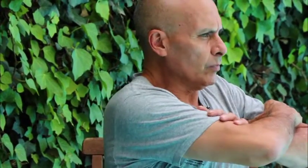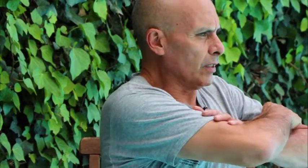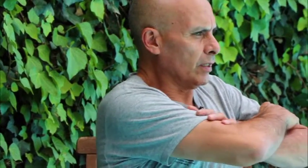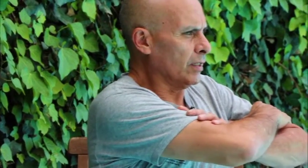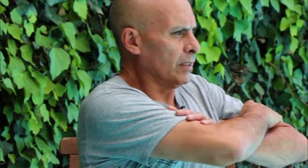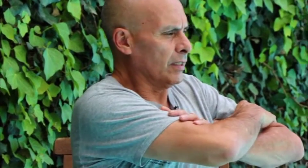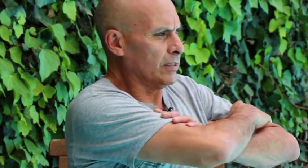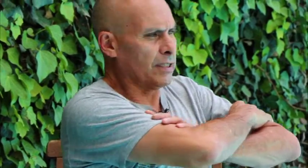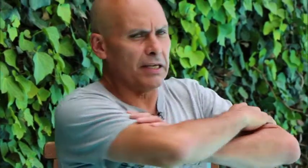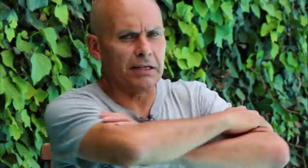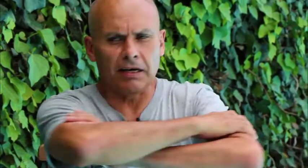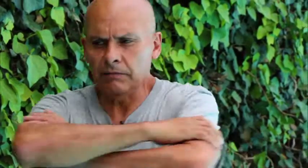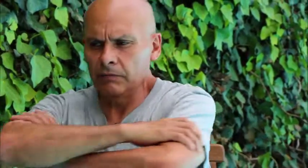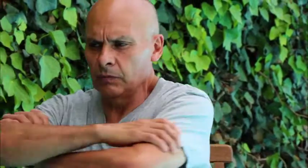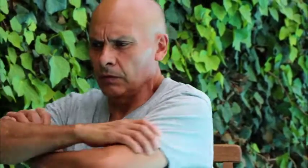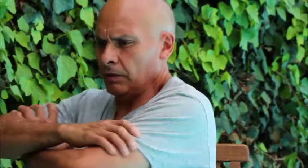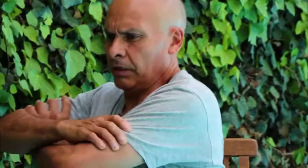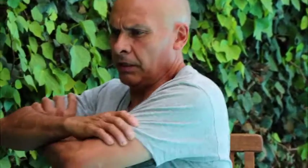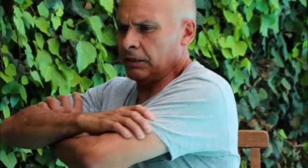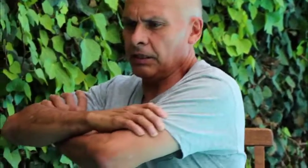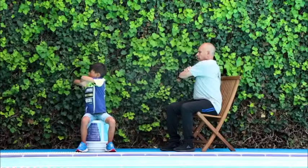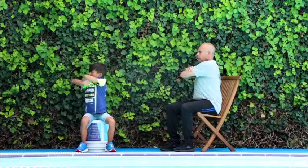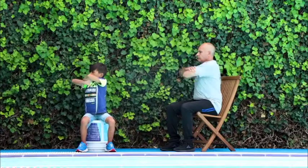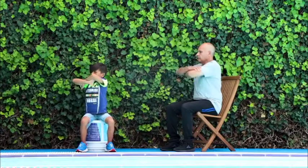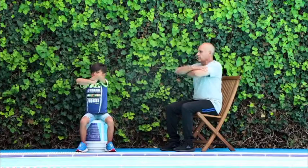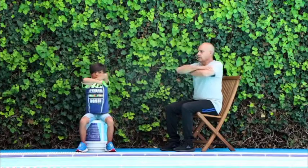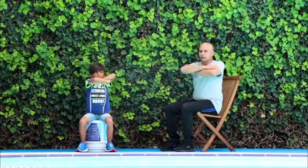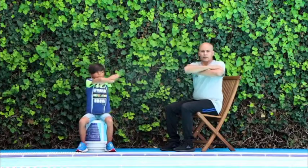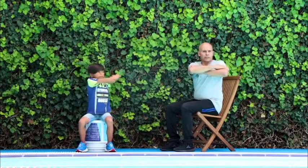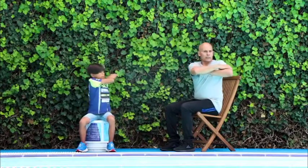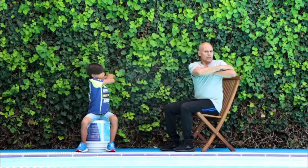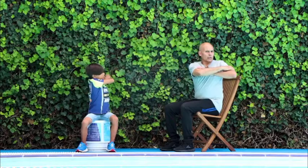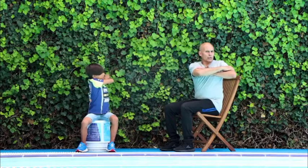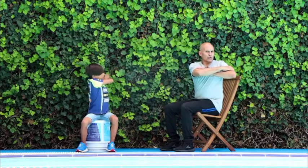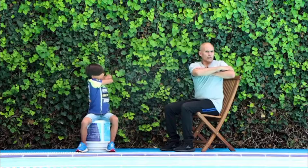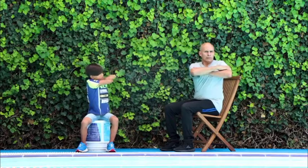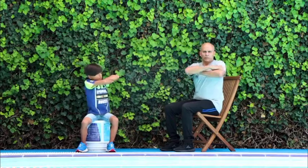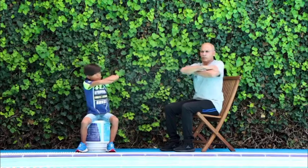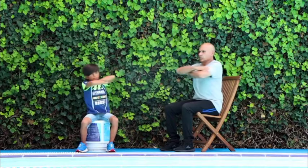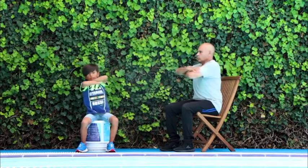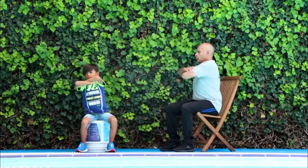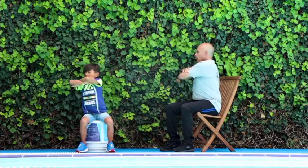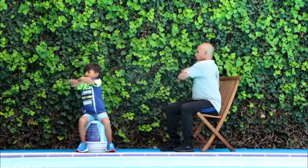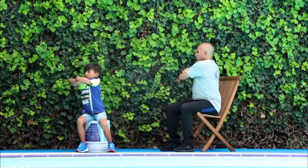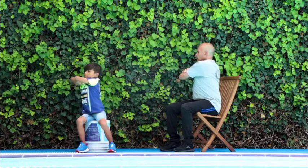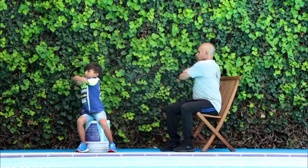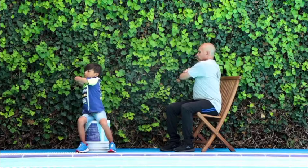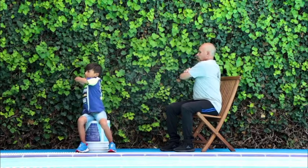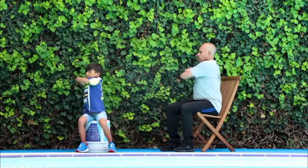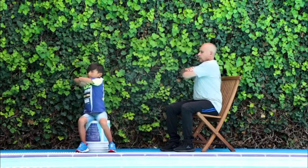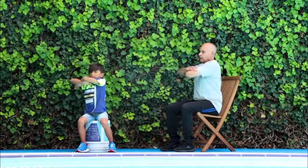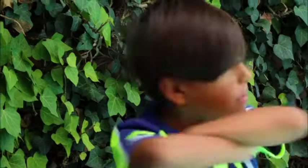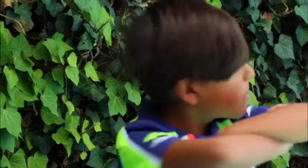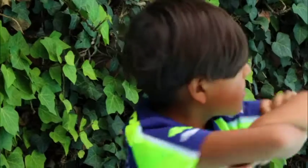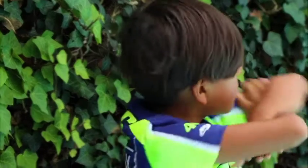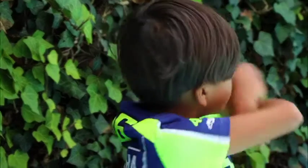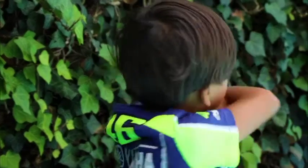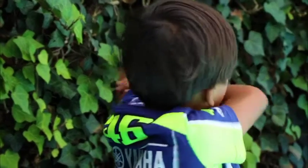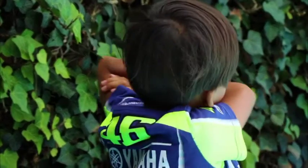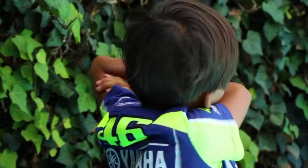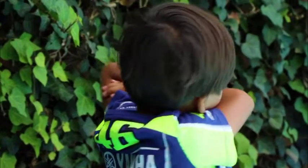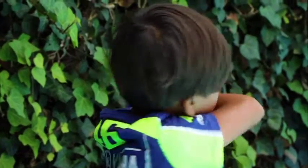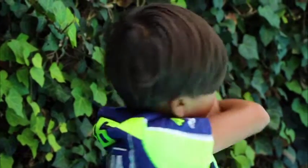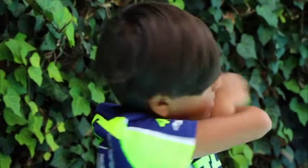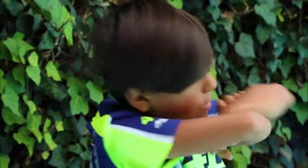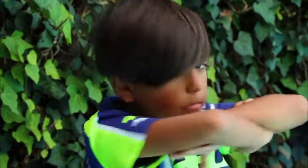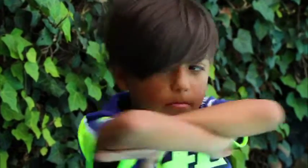torsión. Izquierda, derecha. Hacemos la torsión. Un poco más. Hacemos totalmente